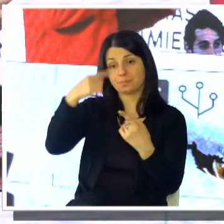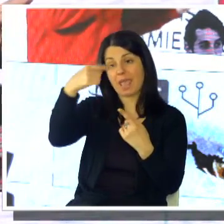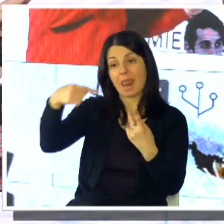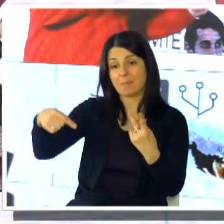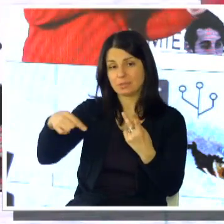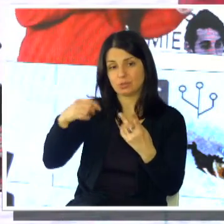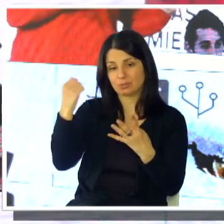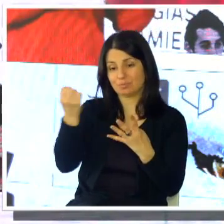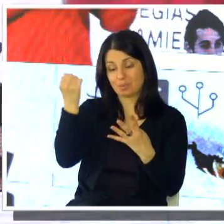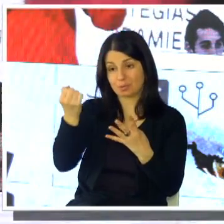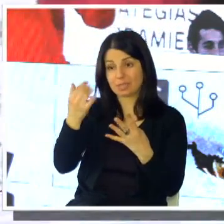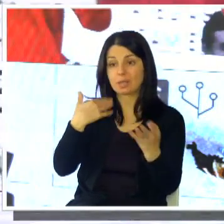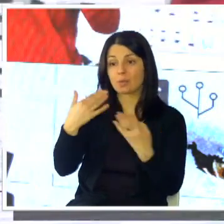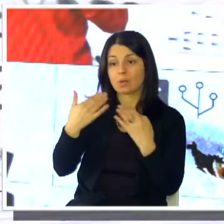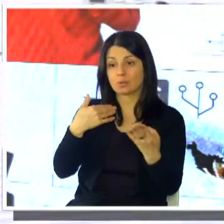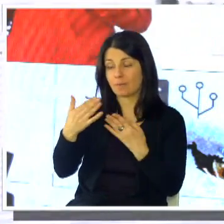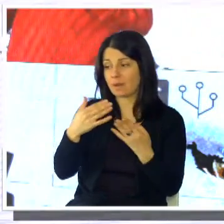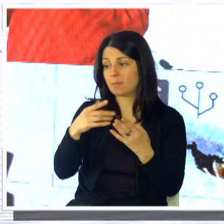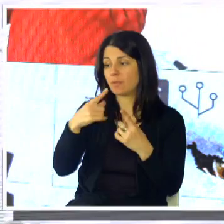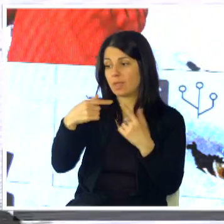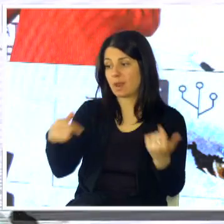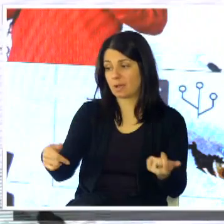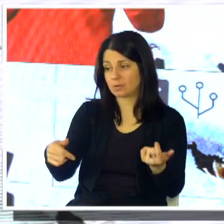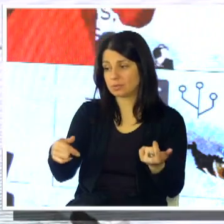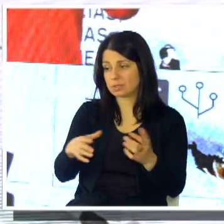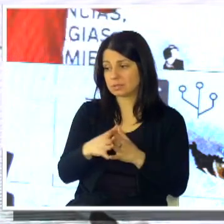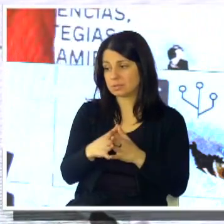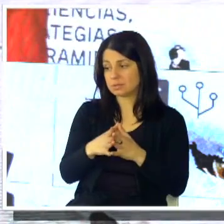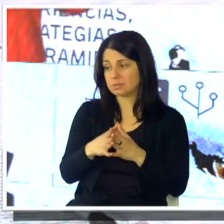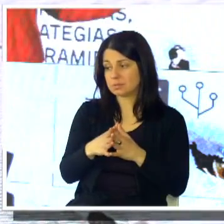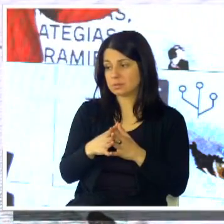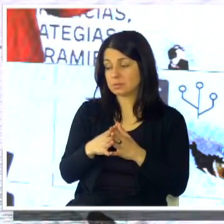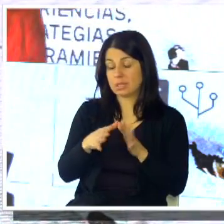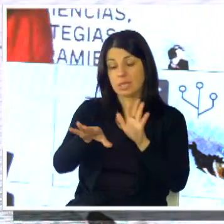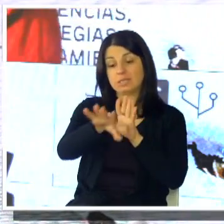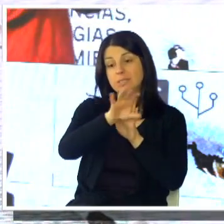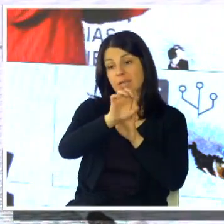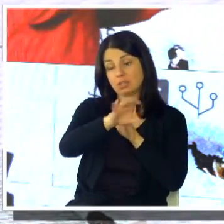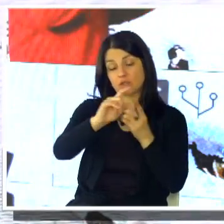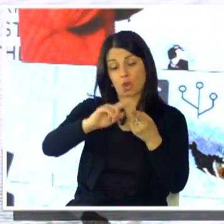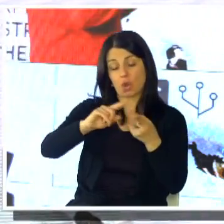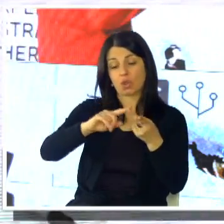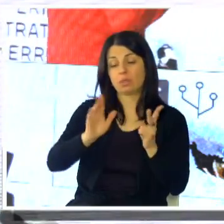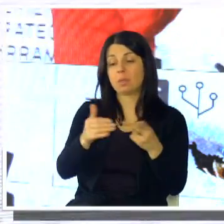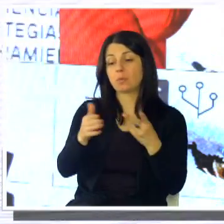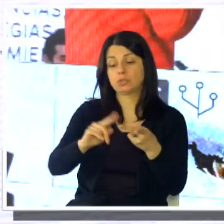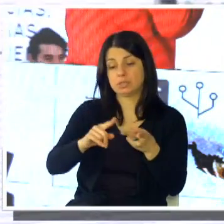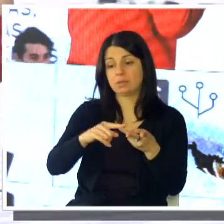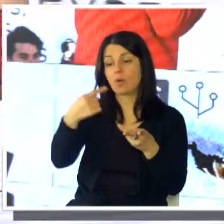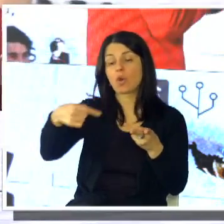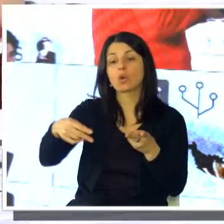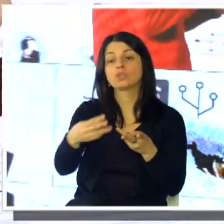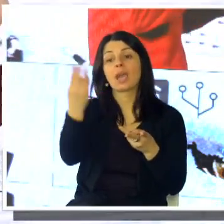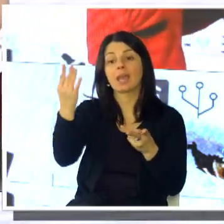que hablamos, cuando hablamos de Internet de las Cosas, es sensores, dispositivos, cosas en